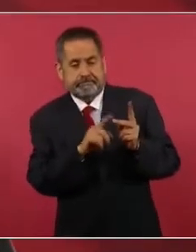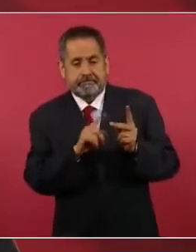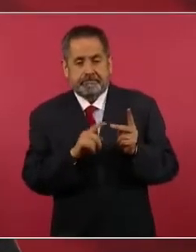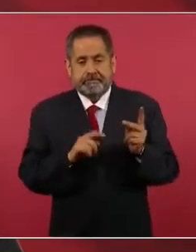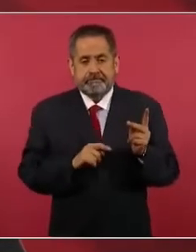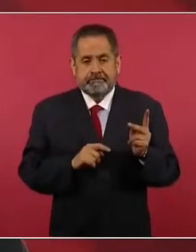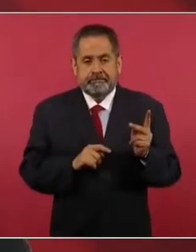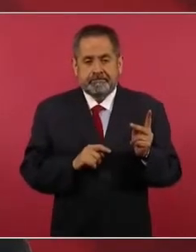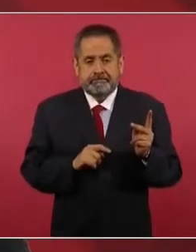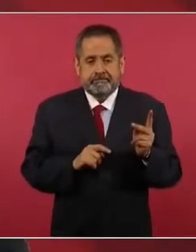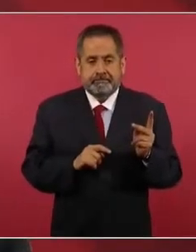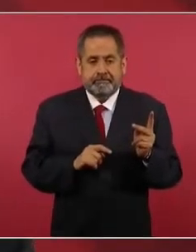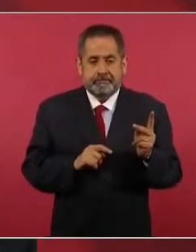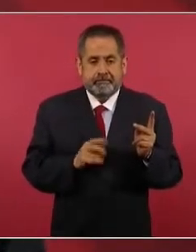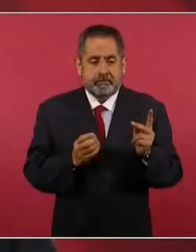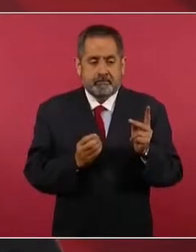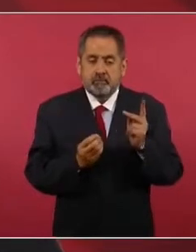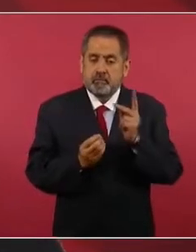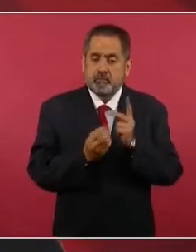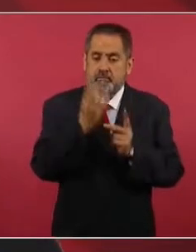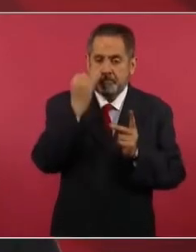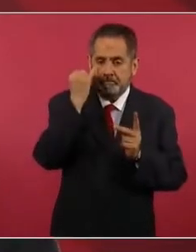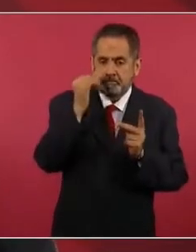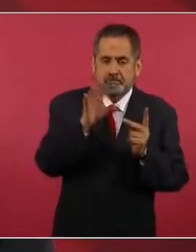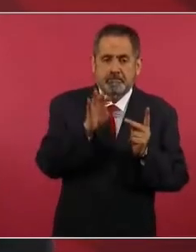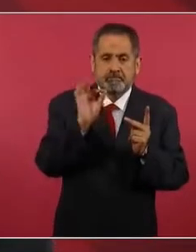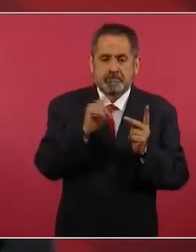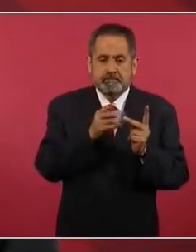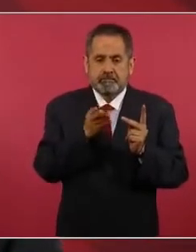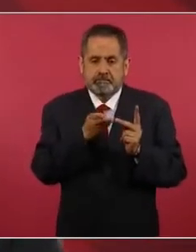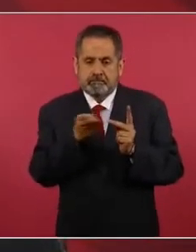una nueva variable